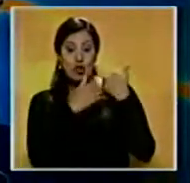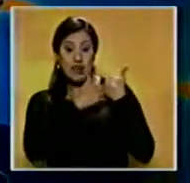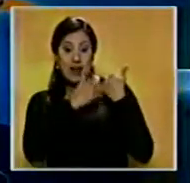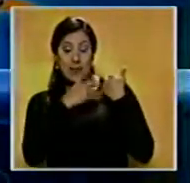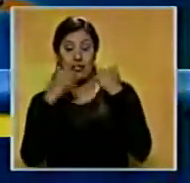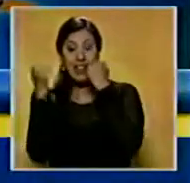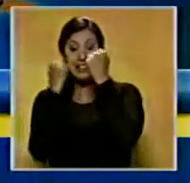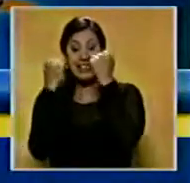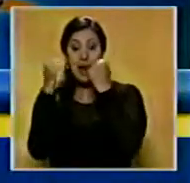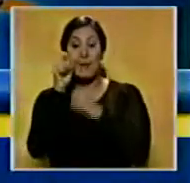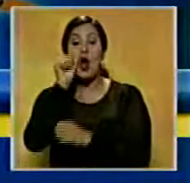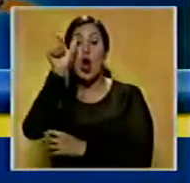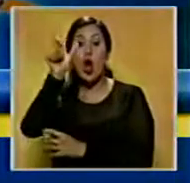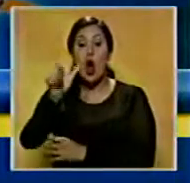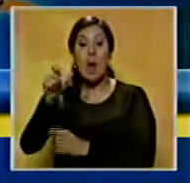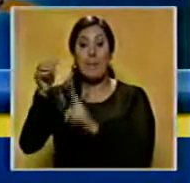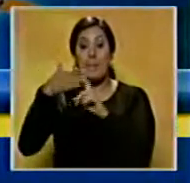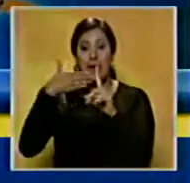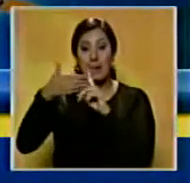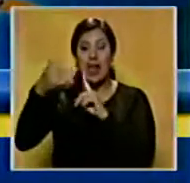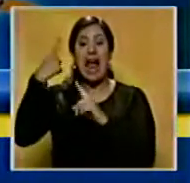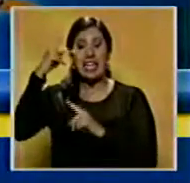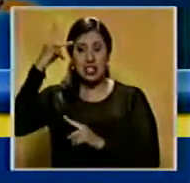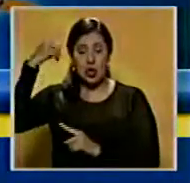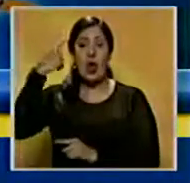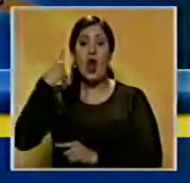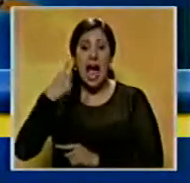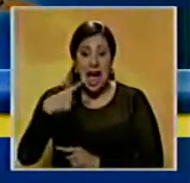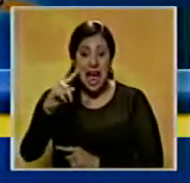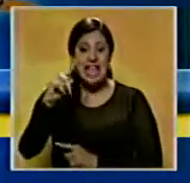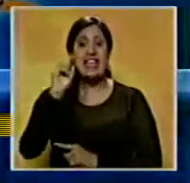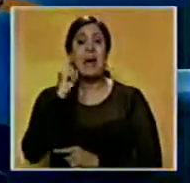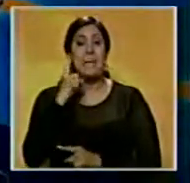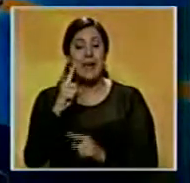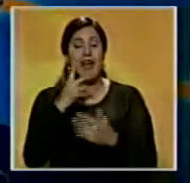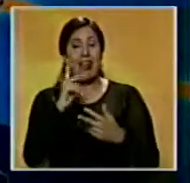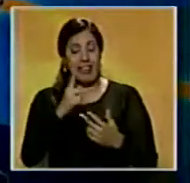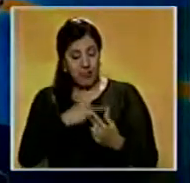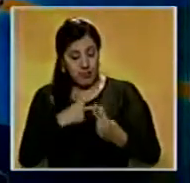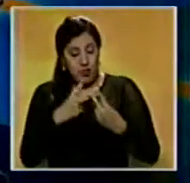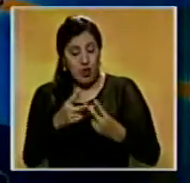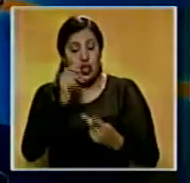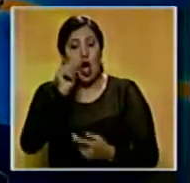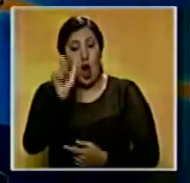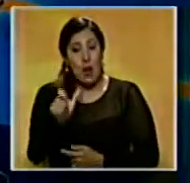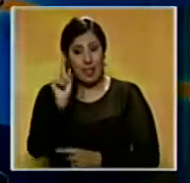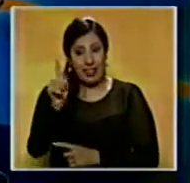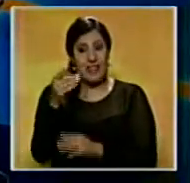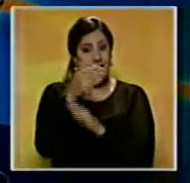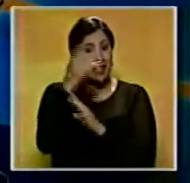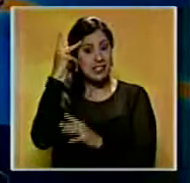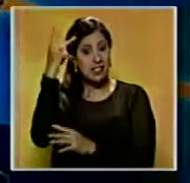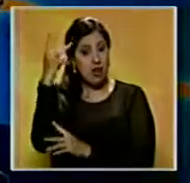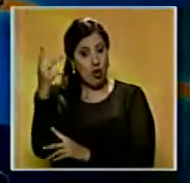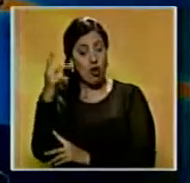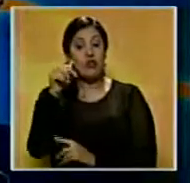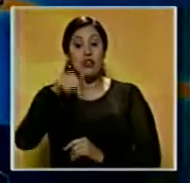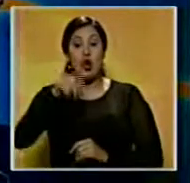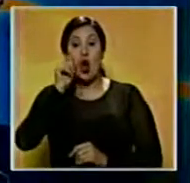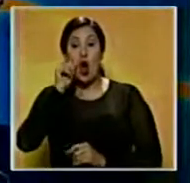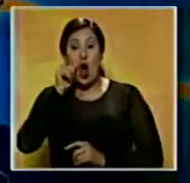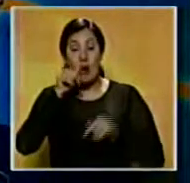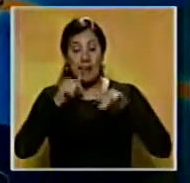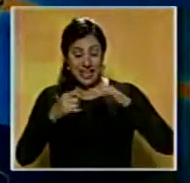hacer terapias al hombre agresor para cambiar la conducta, pero debe existir siempre la voluntad de hacerlo. Hoy, su hijo se encuentra en